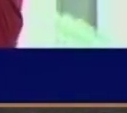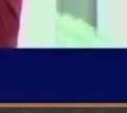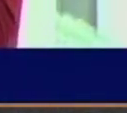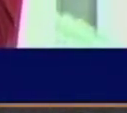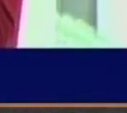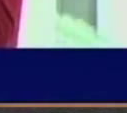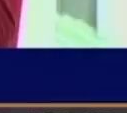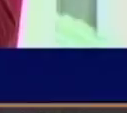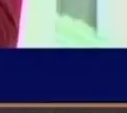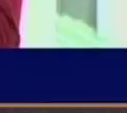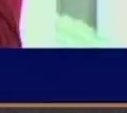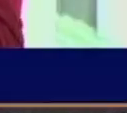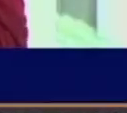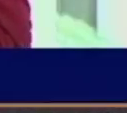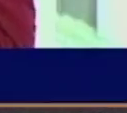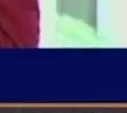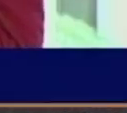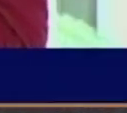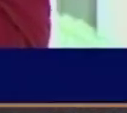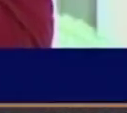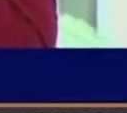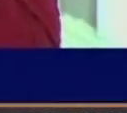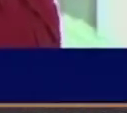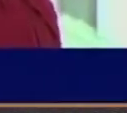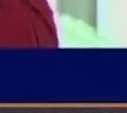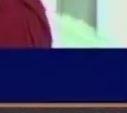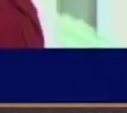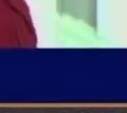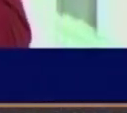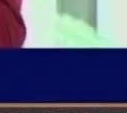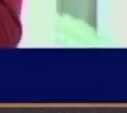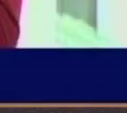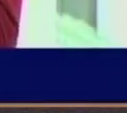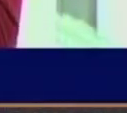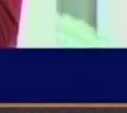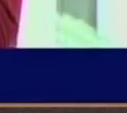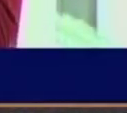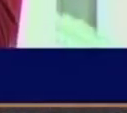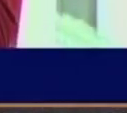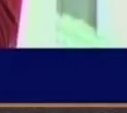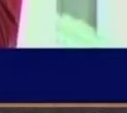Estudió en la Católica. Ah, carajo. Este es el que nos va a ayudar.